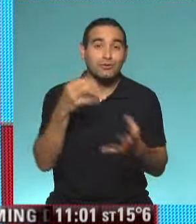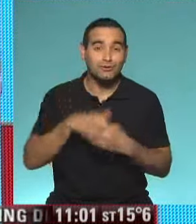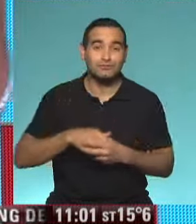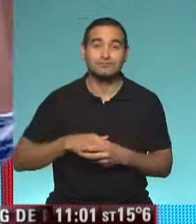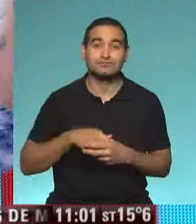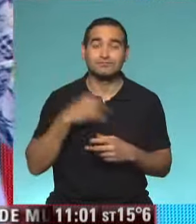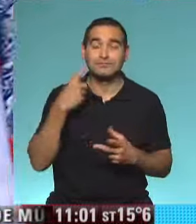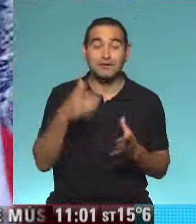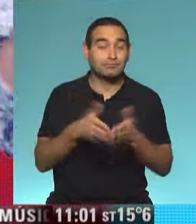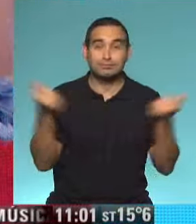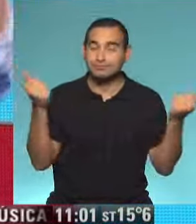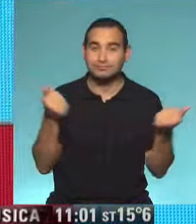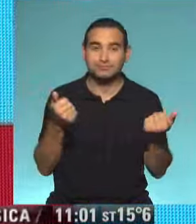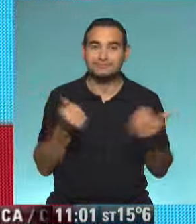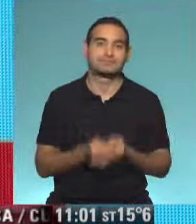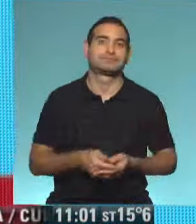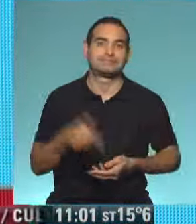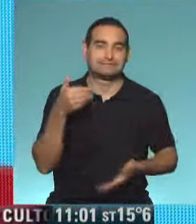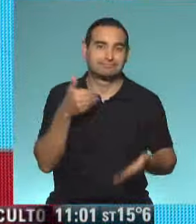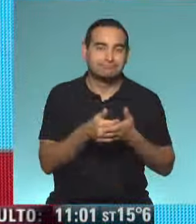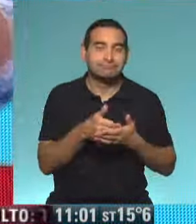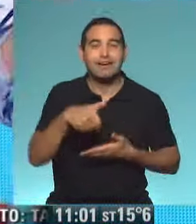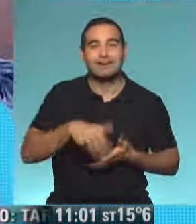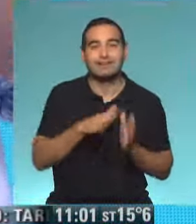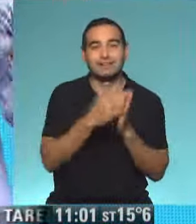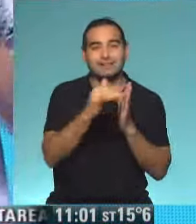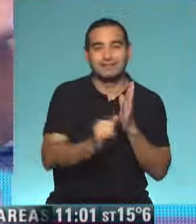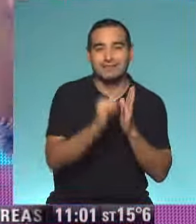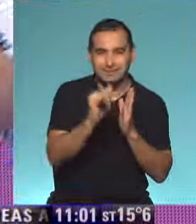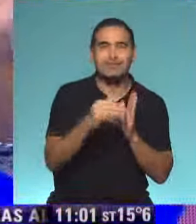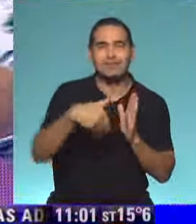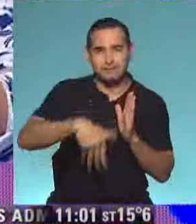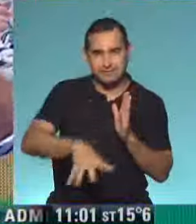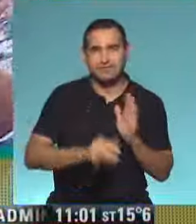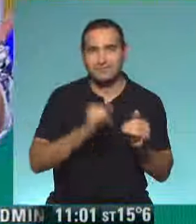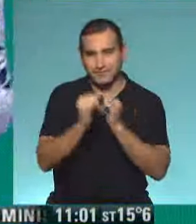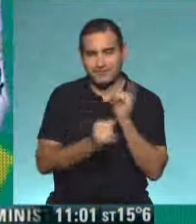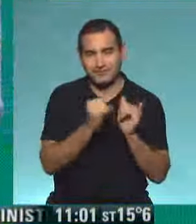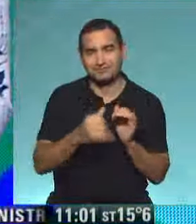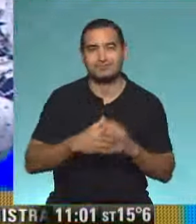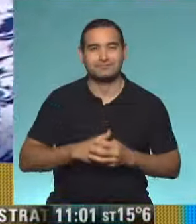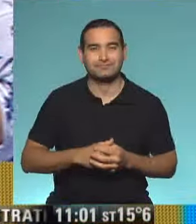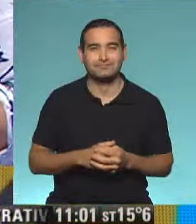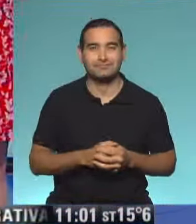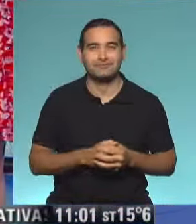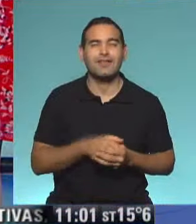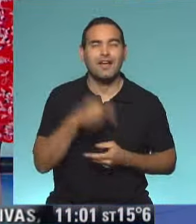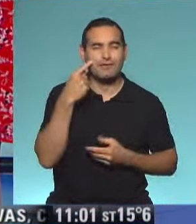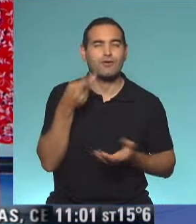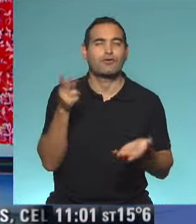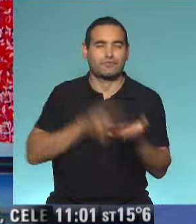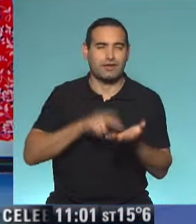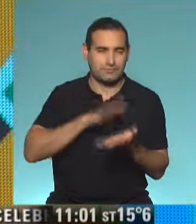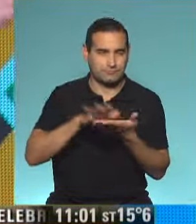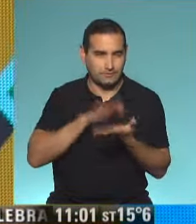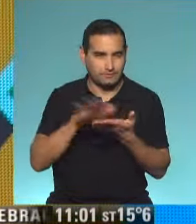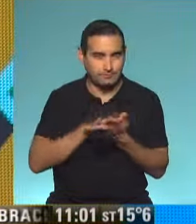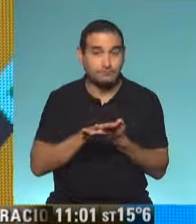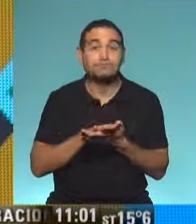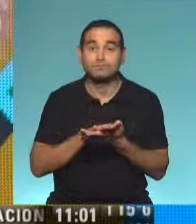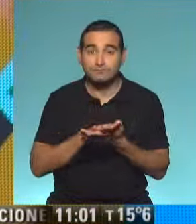Qué rápido se nos pasó el día. No nos quedó ratito para el cuento, pero ya vamos a ir teniendo ratos para todos, ¿sí? Hagamos un repasingui de lo que estuvimos viendo.